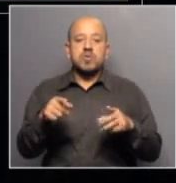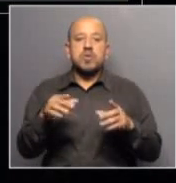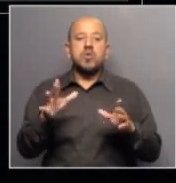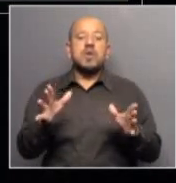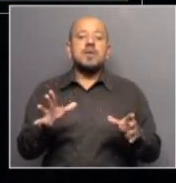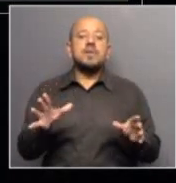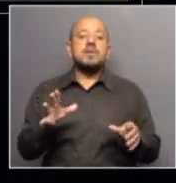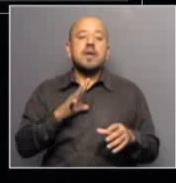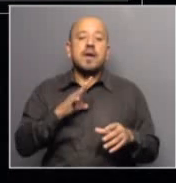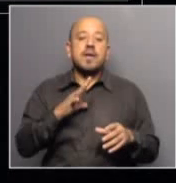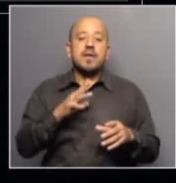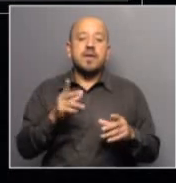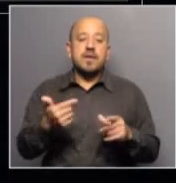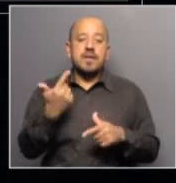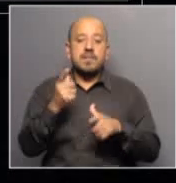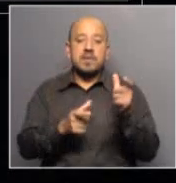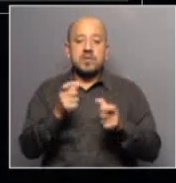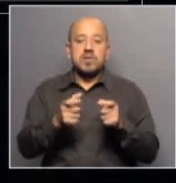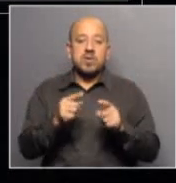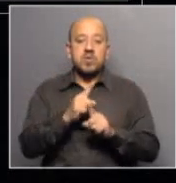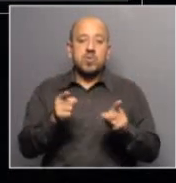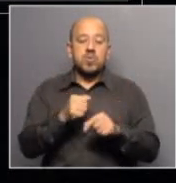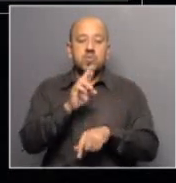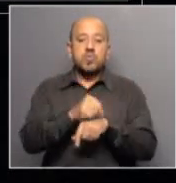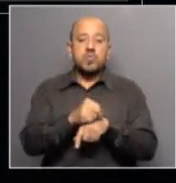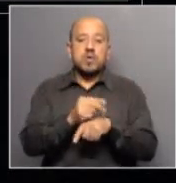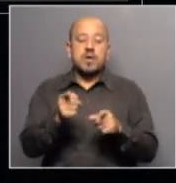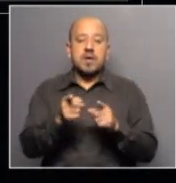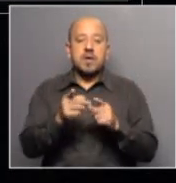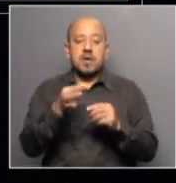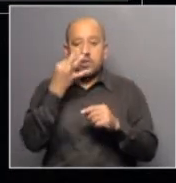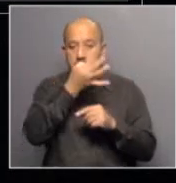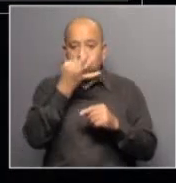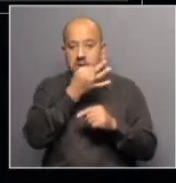que se está haciendo con la población que no es usuaria de drogas es también tejer un